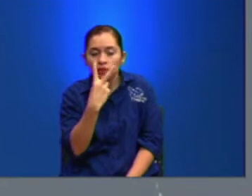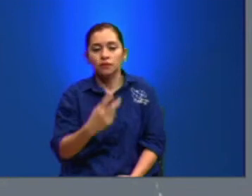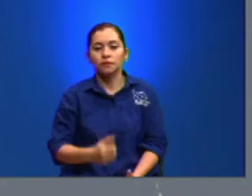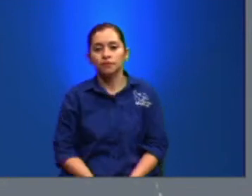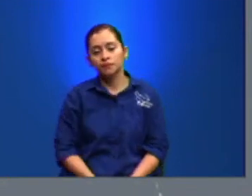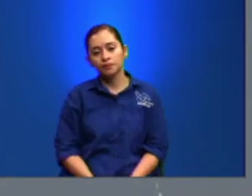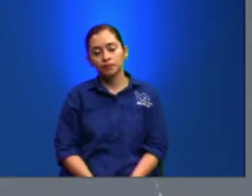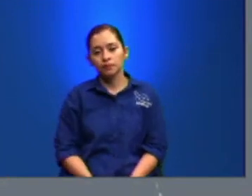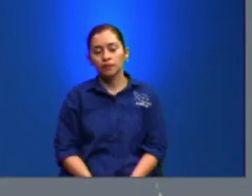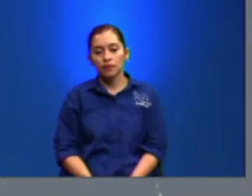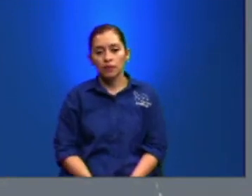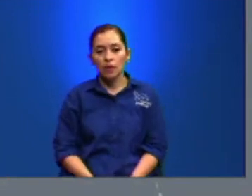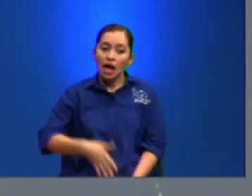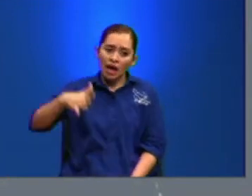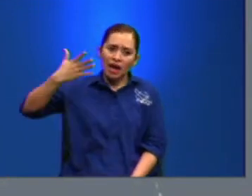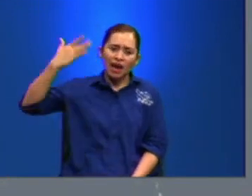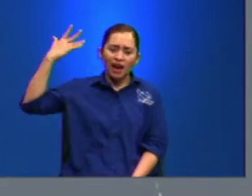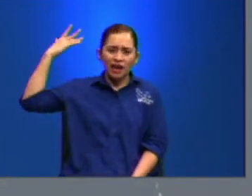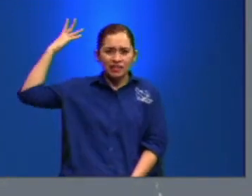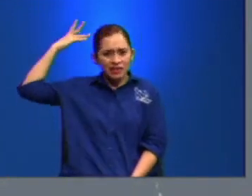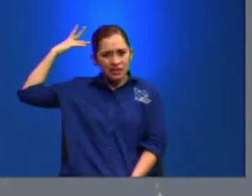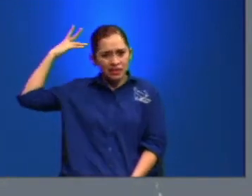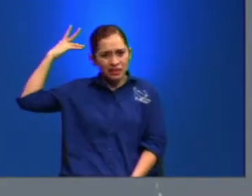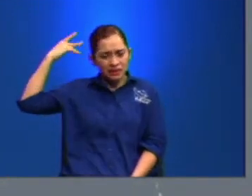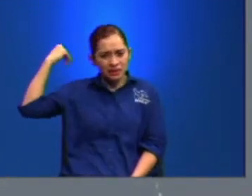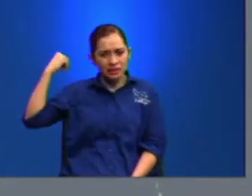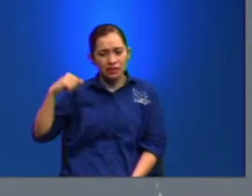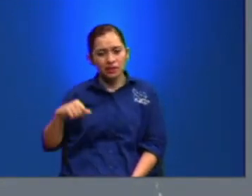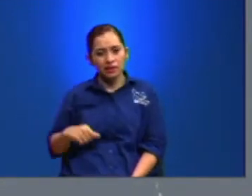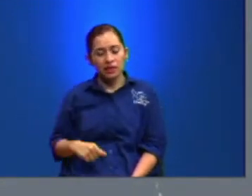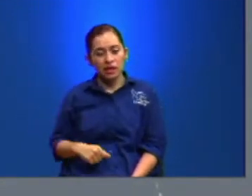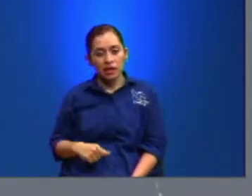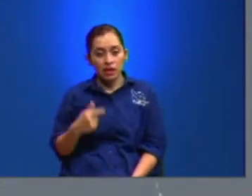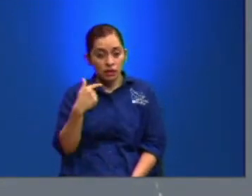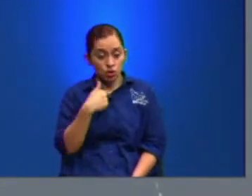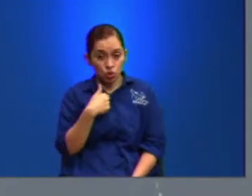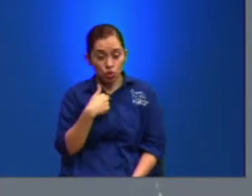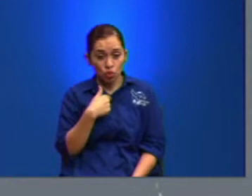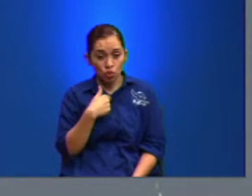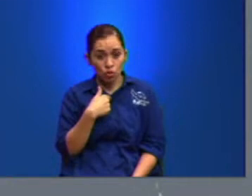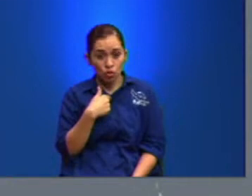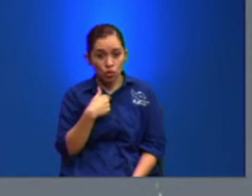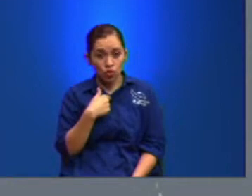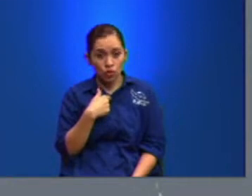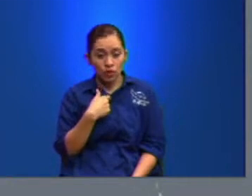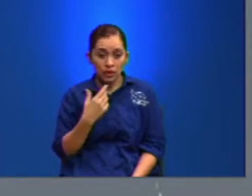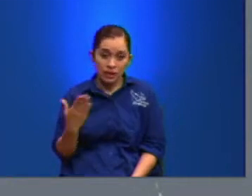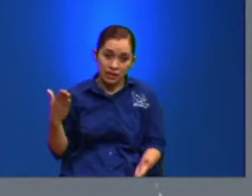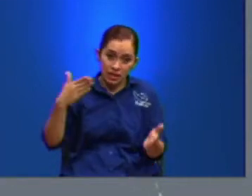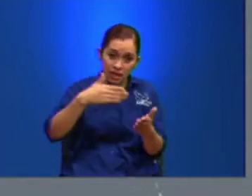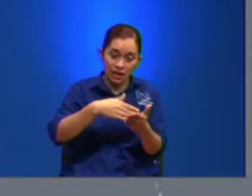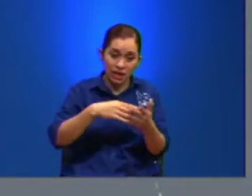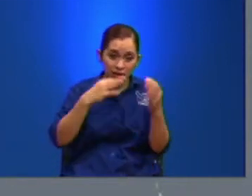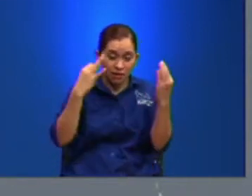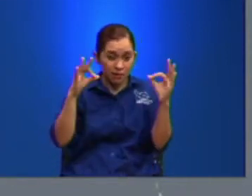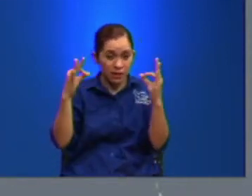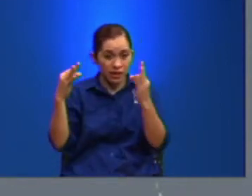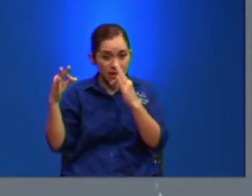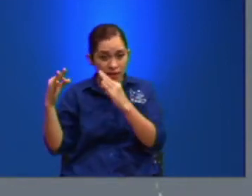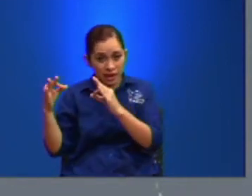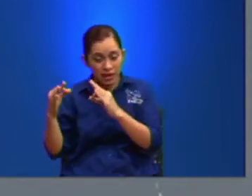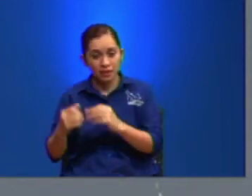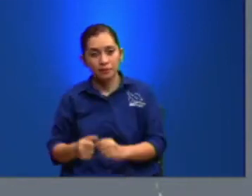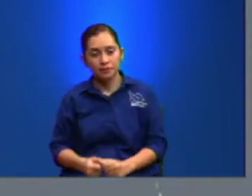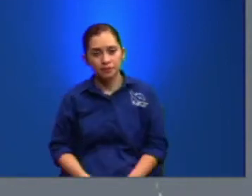que algunos hermanos me invitan a predicar llegara iba a predicar en las noches y decía hermano para que mañana no sea tan